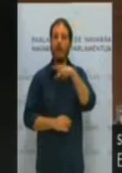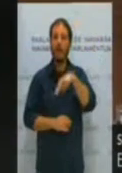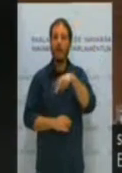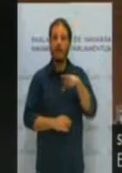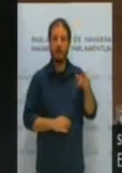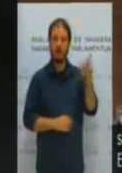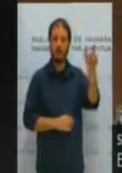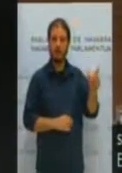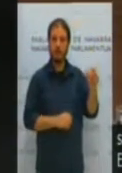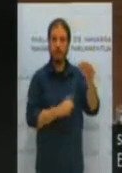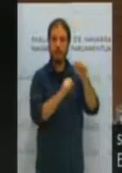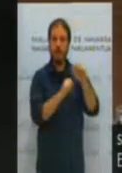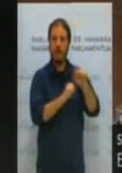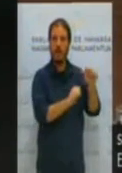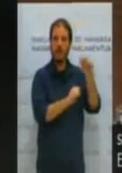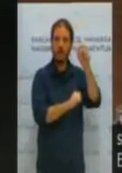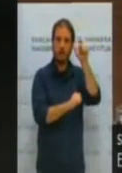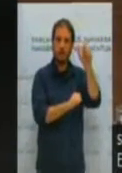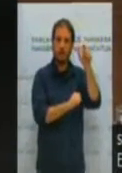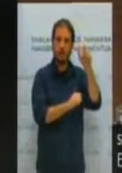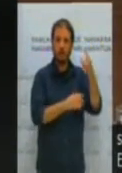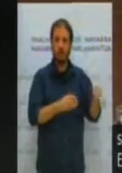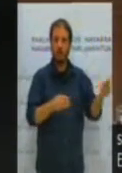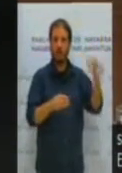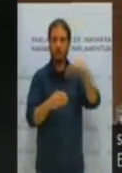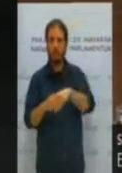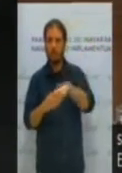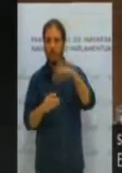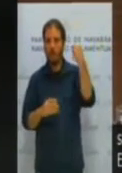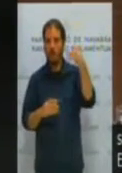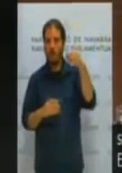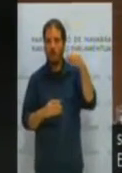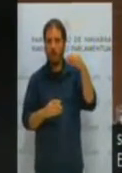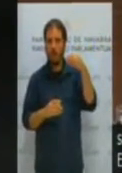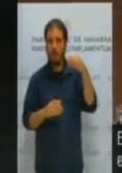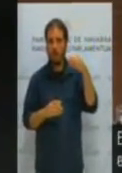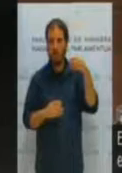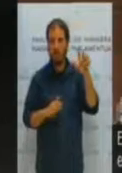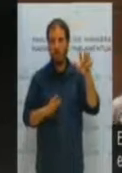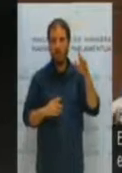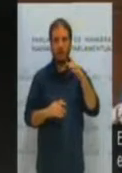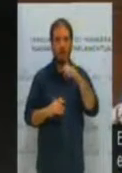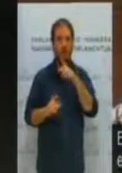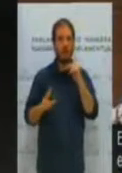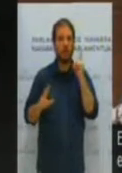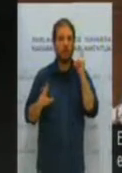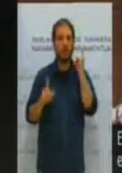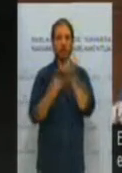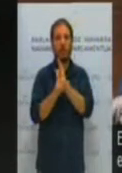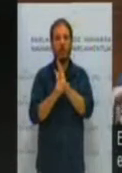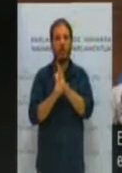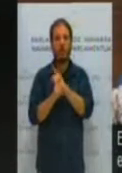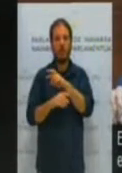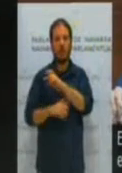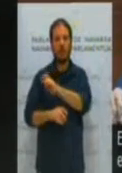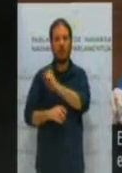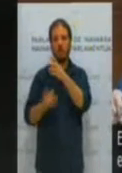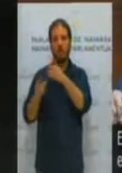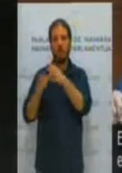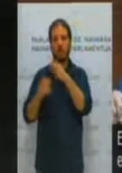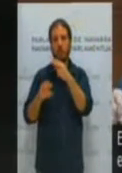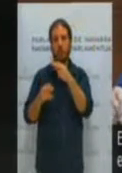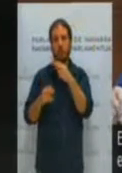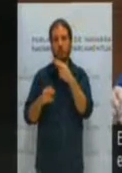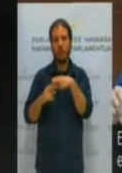figura en el amejoramiento del fuero, en contra, por ejemplo, de otros grupos que ni tan siquiera